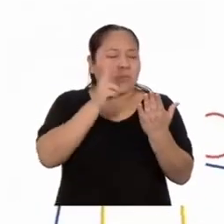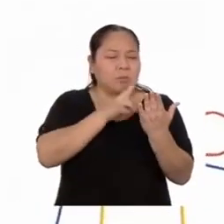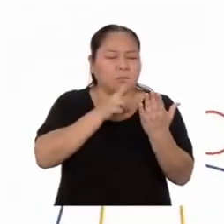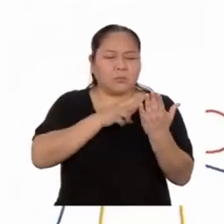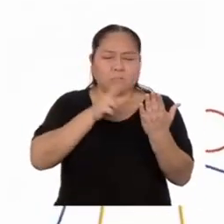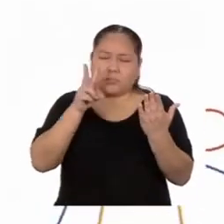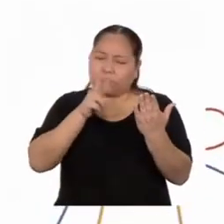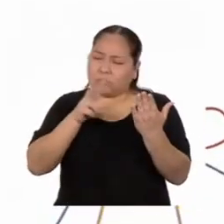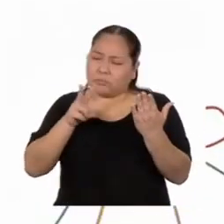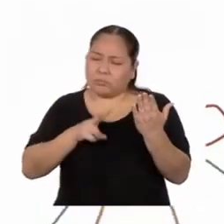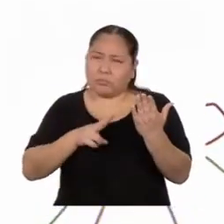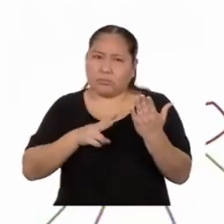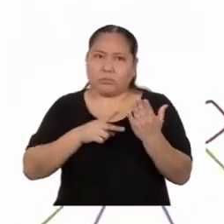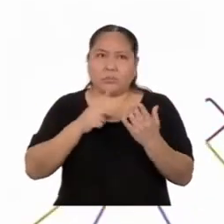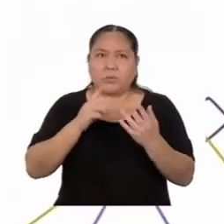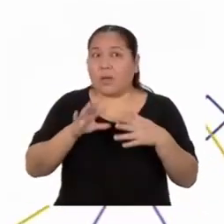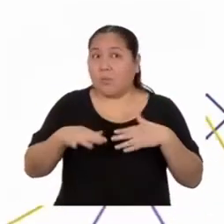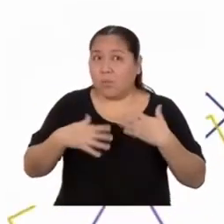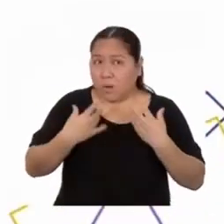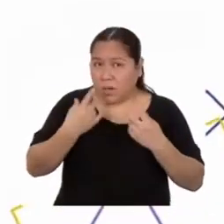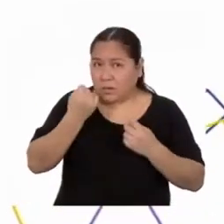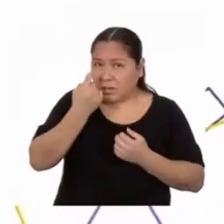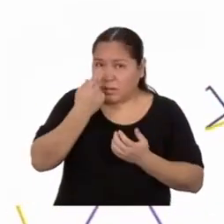deducir?